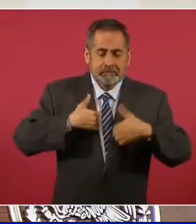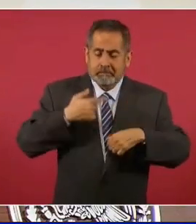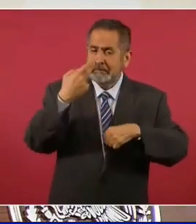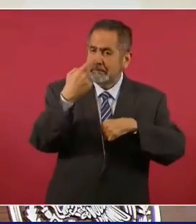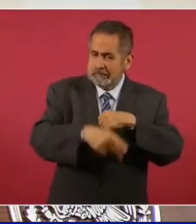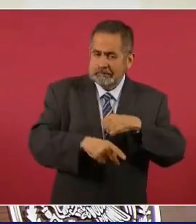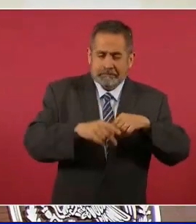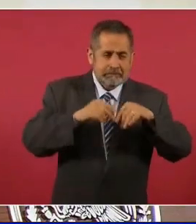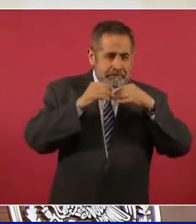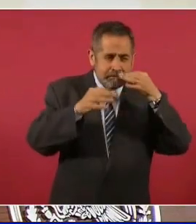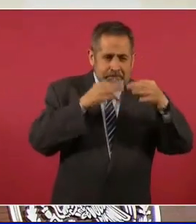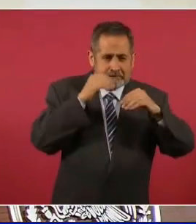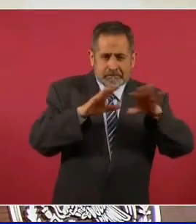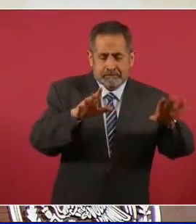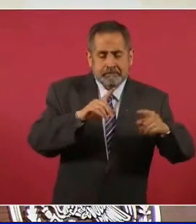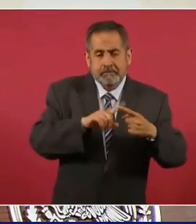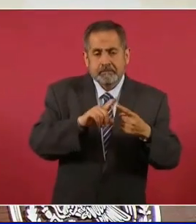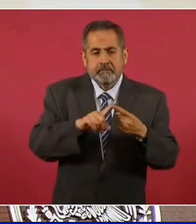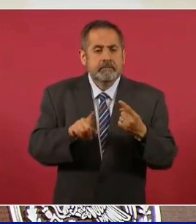ocasiona